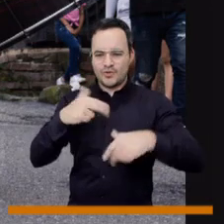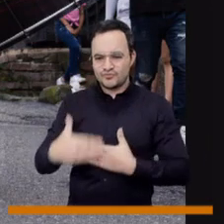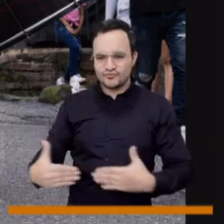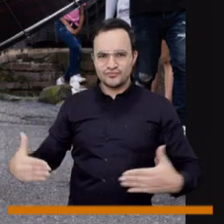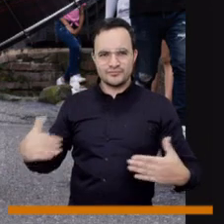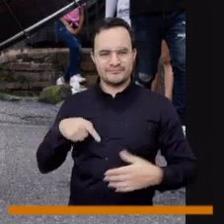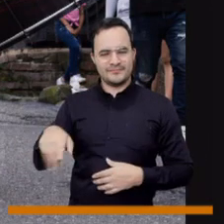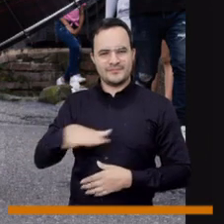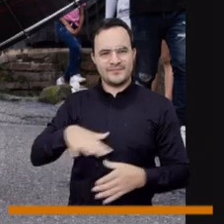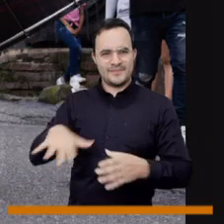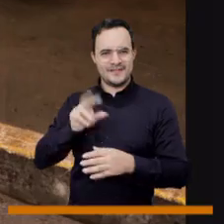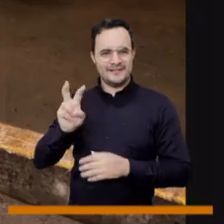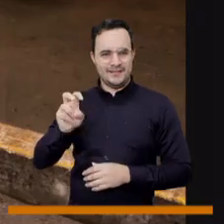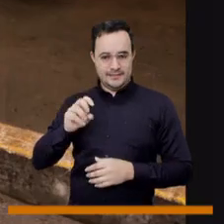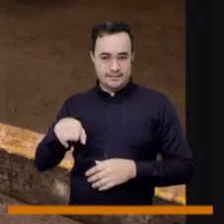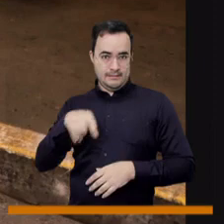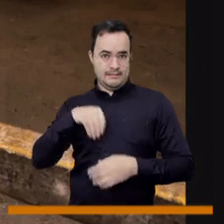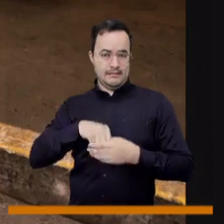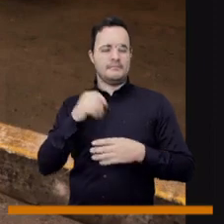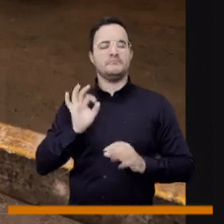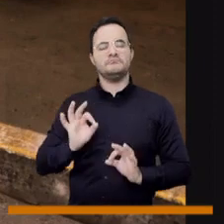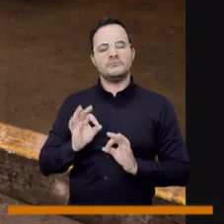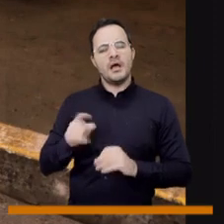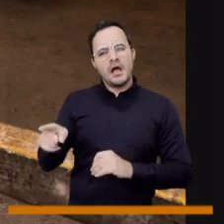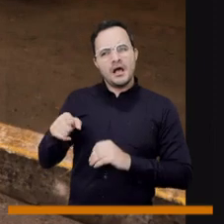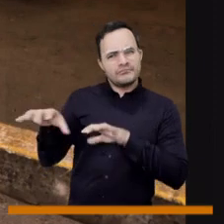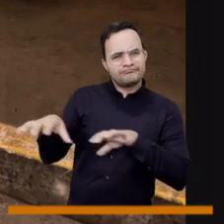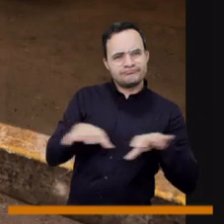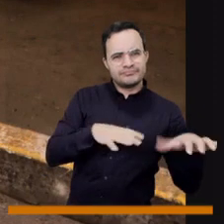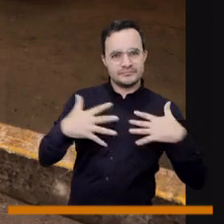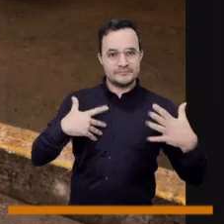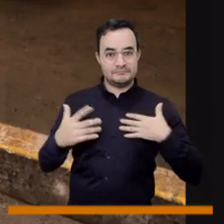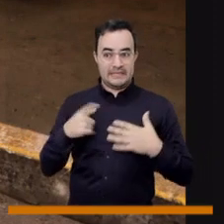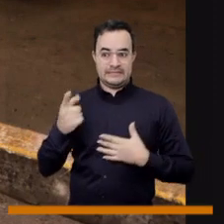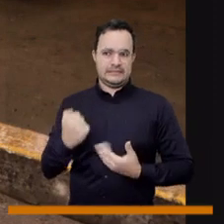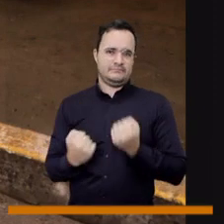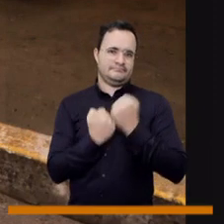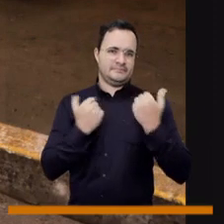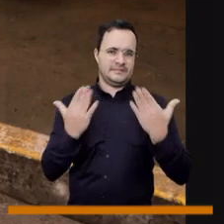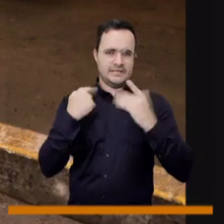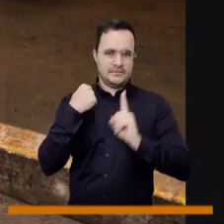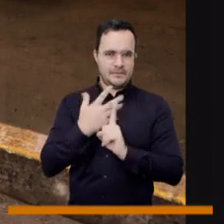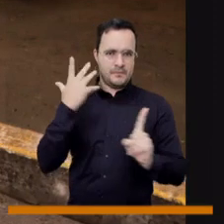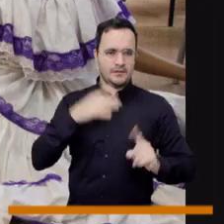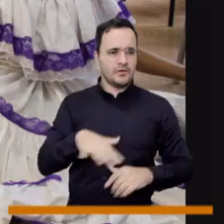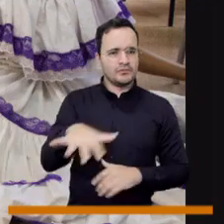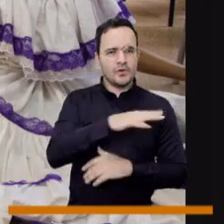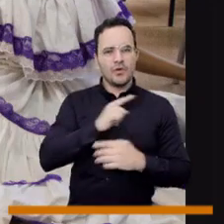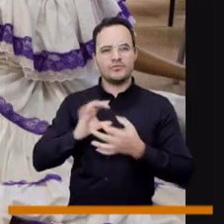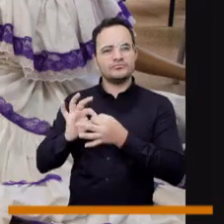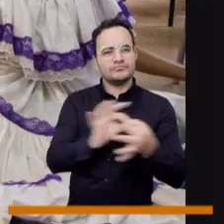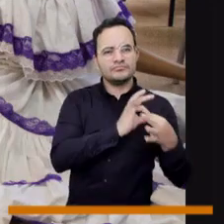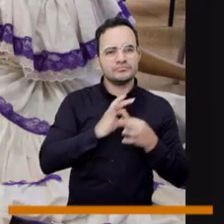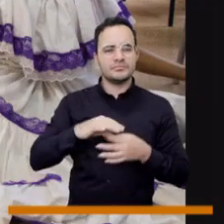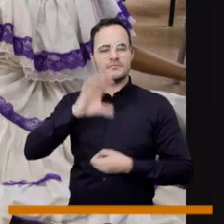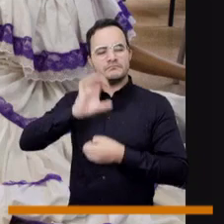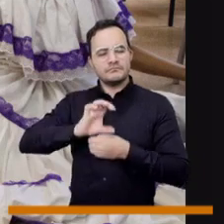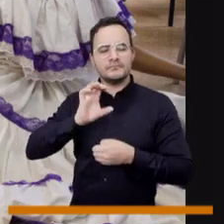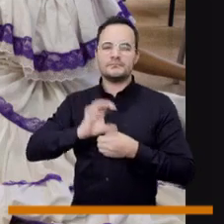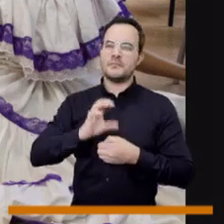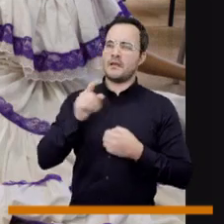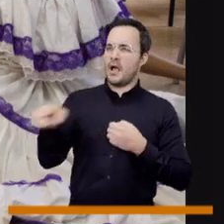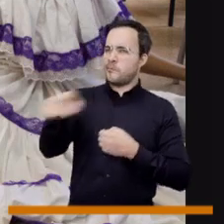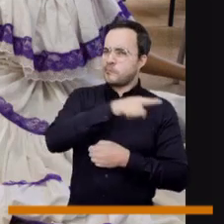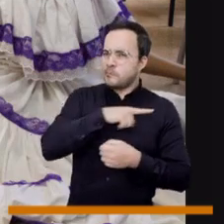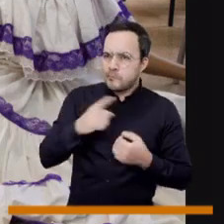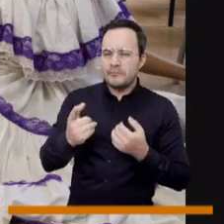significado, porque es la conexión de la hermandad, de cómo esos otros grupos de esta ciudad, que son emblemáticos, no solo a nivel de ciudad, sino de